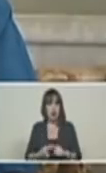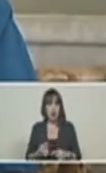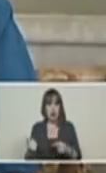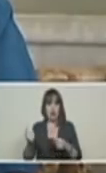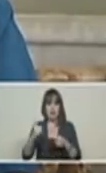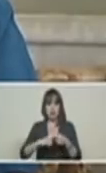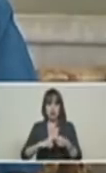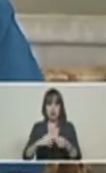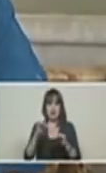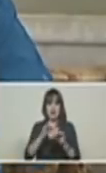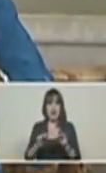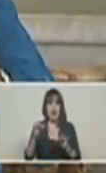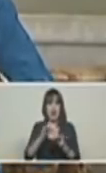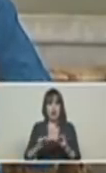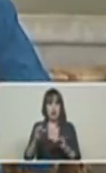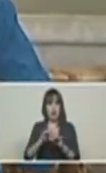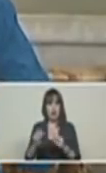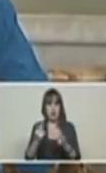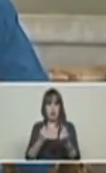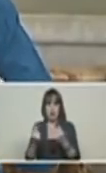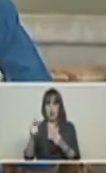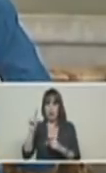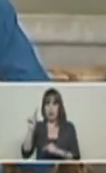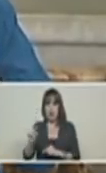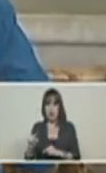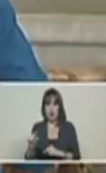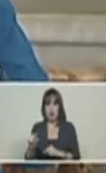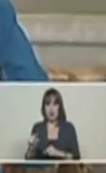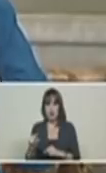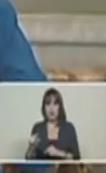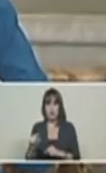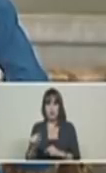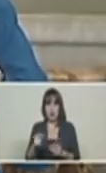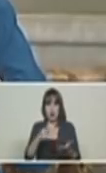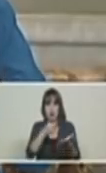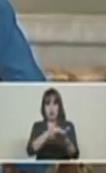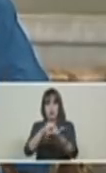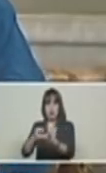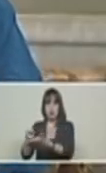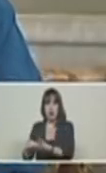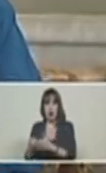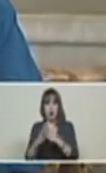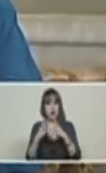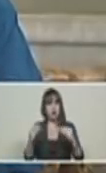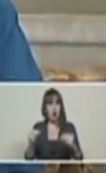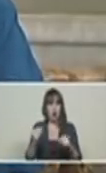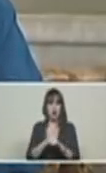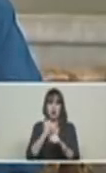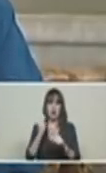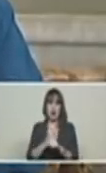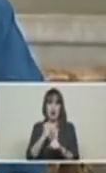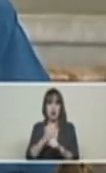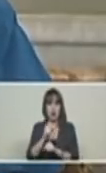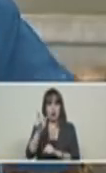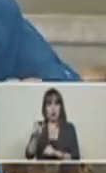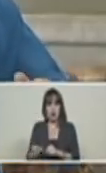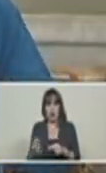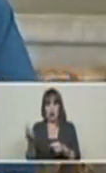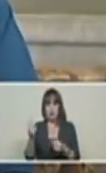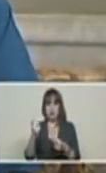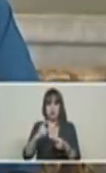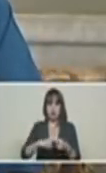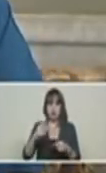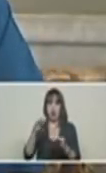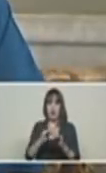el salario mínimo como base de la remuneración de los trabajadores y trabajadoras al Petro